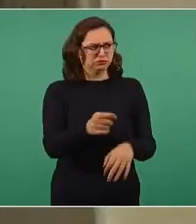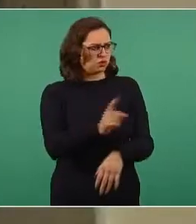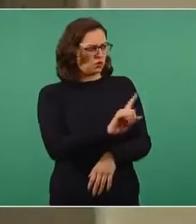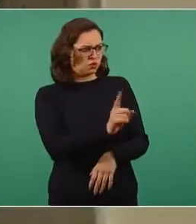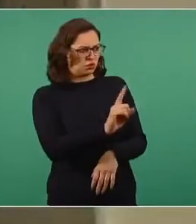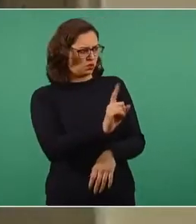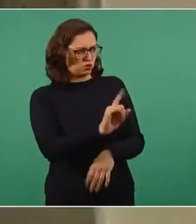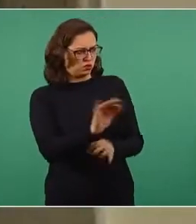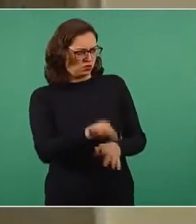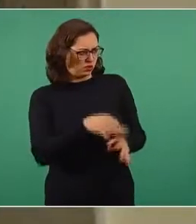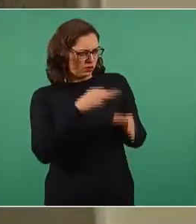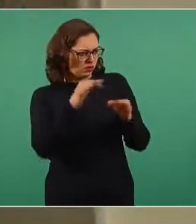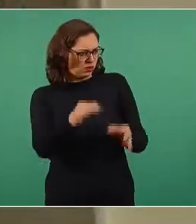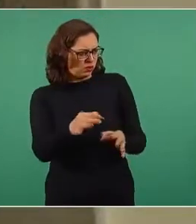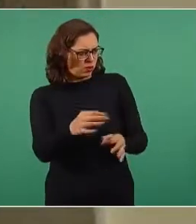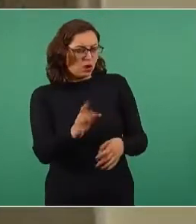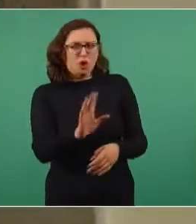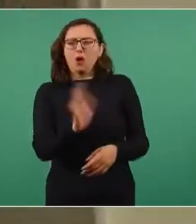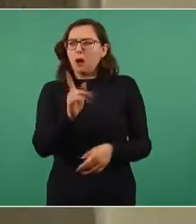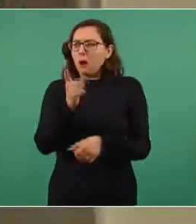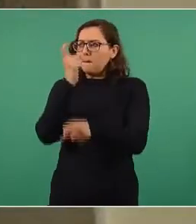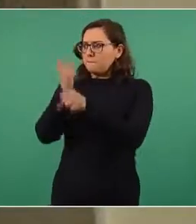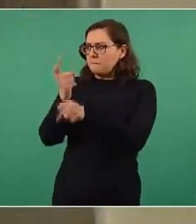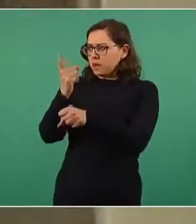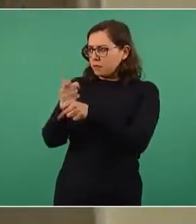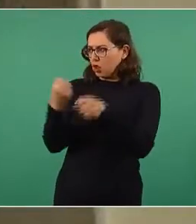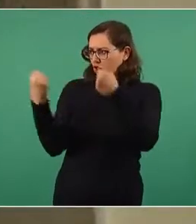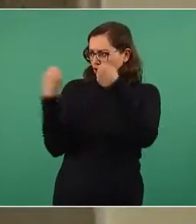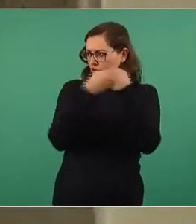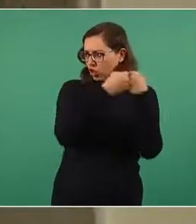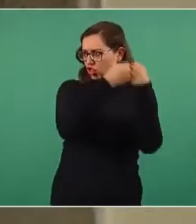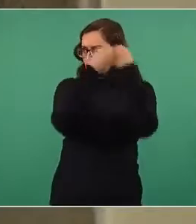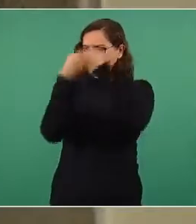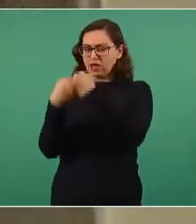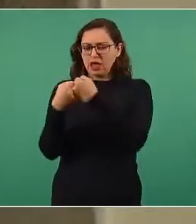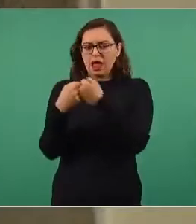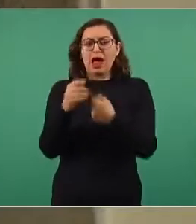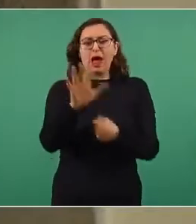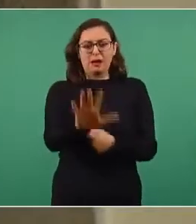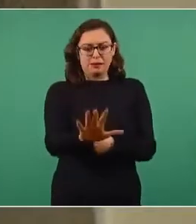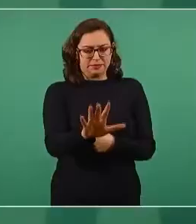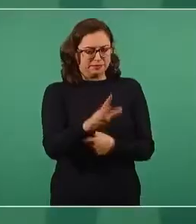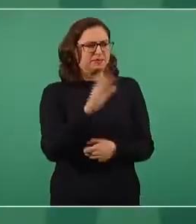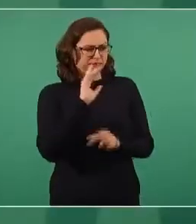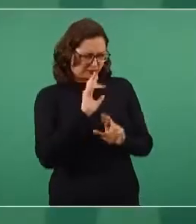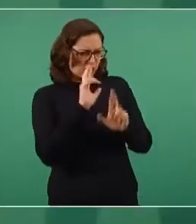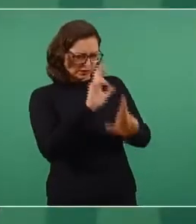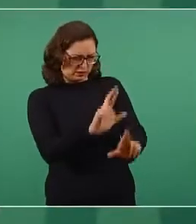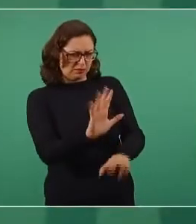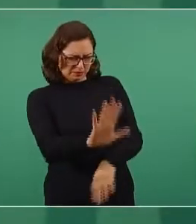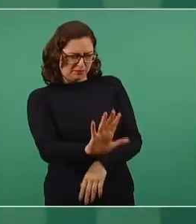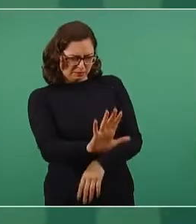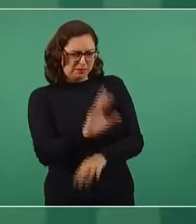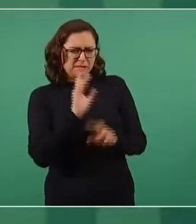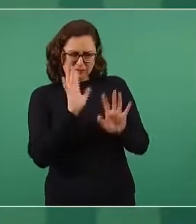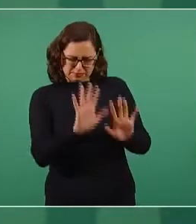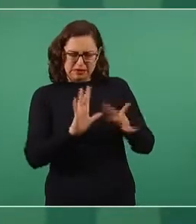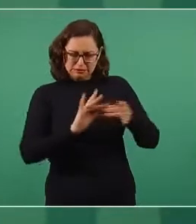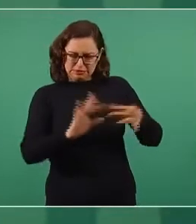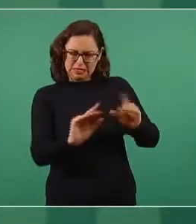bueno, o sea, se va a vacunar primero en la frontera. ¿Te contesto y entonces, esa? ok. Sí. A